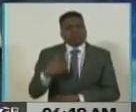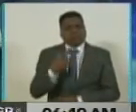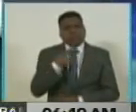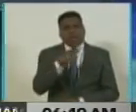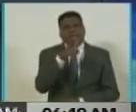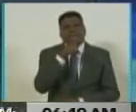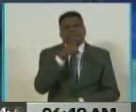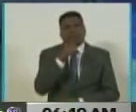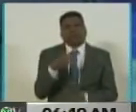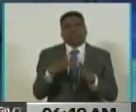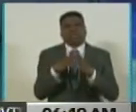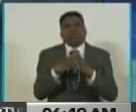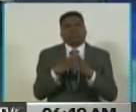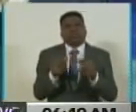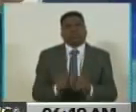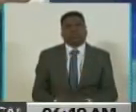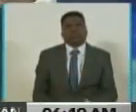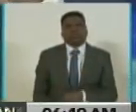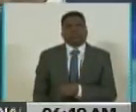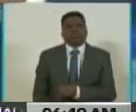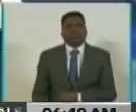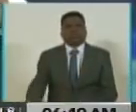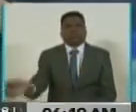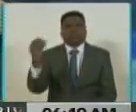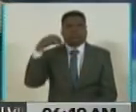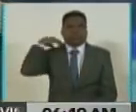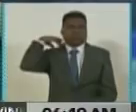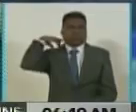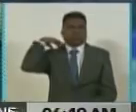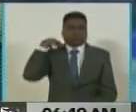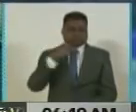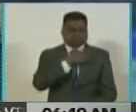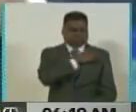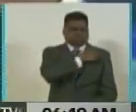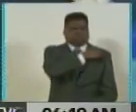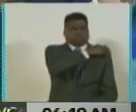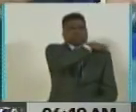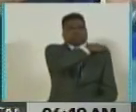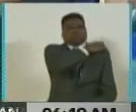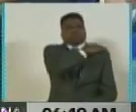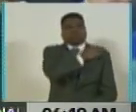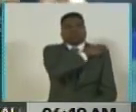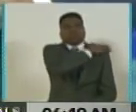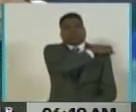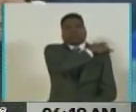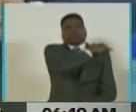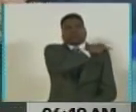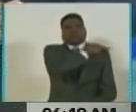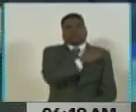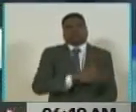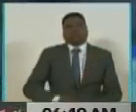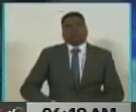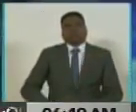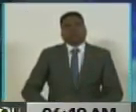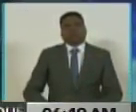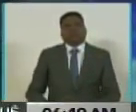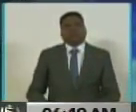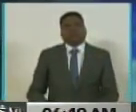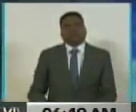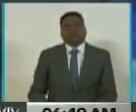pregunta en torno a lo siguiente. Una entrevista reciente para el diario El Nacional, María Machado, vocera de la derecha